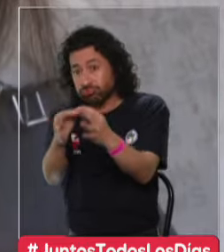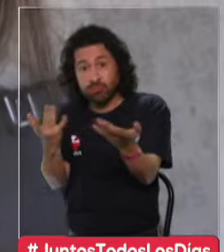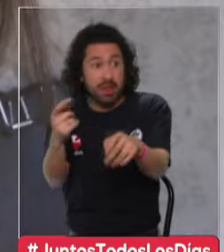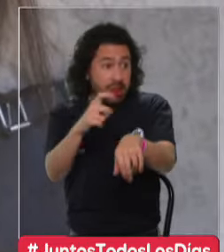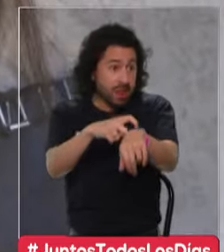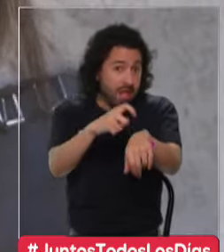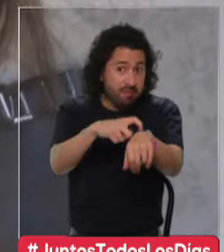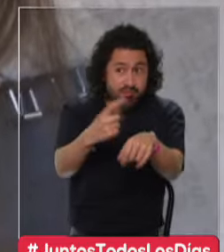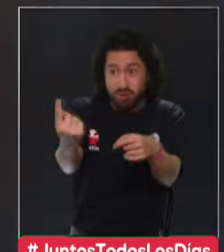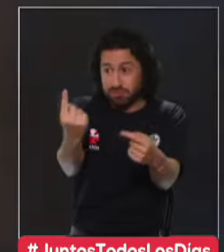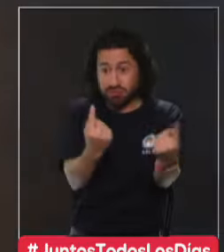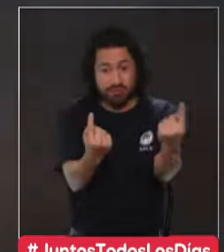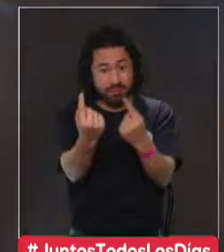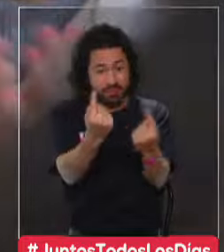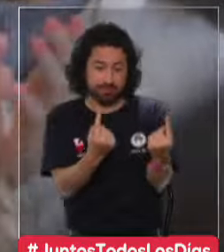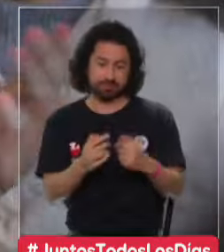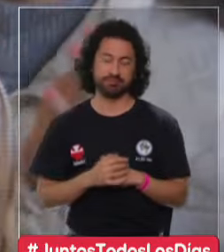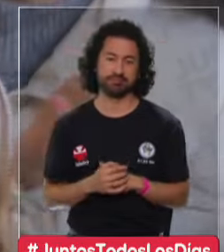acá.